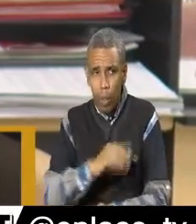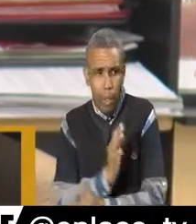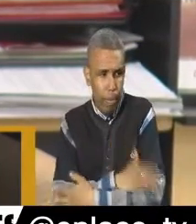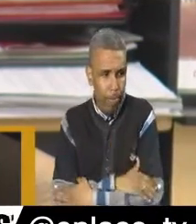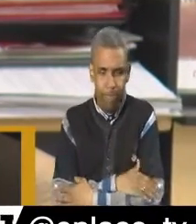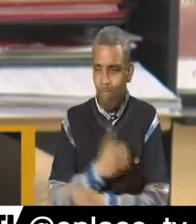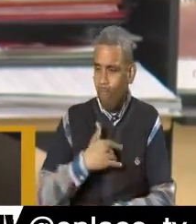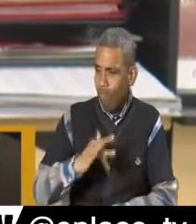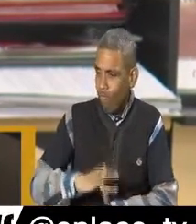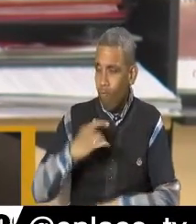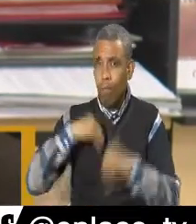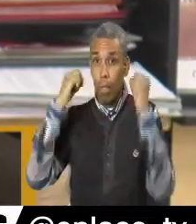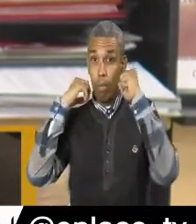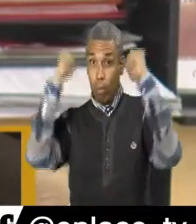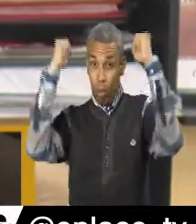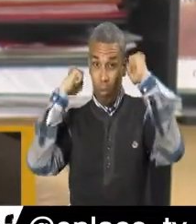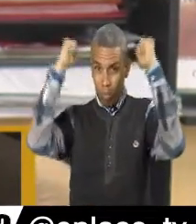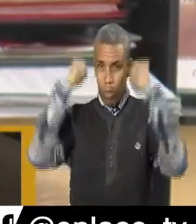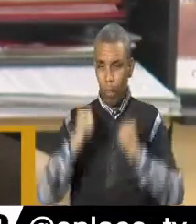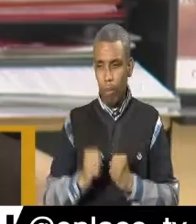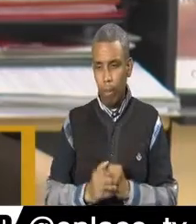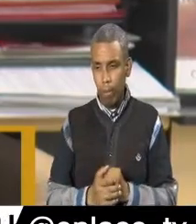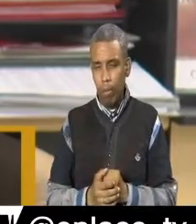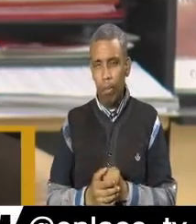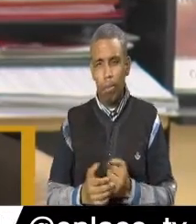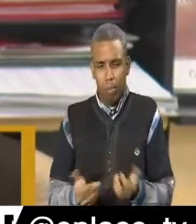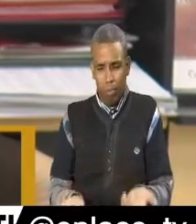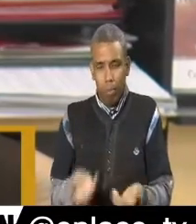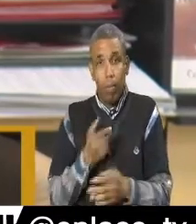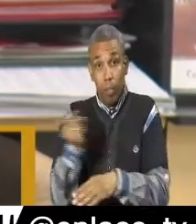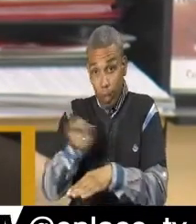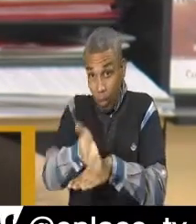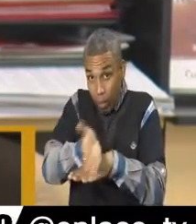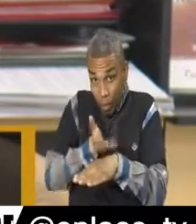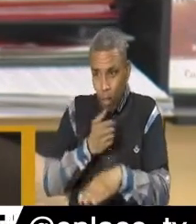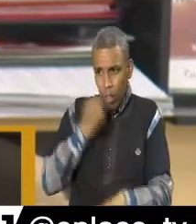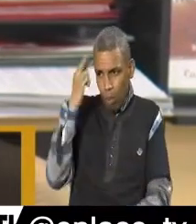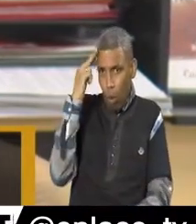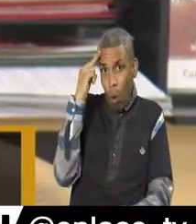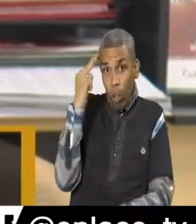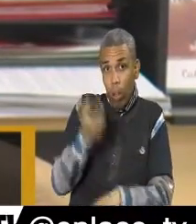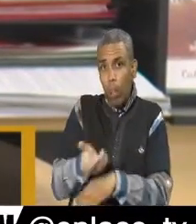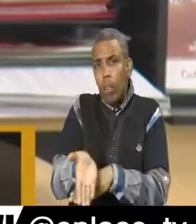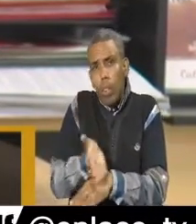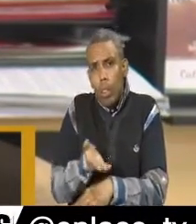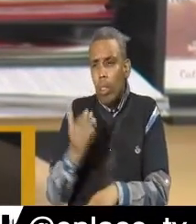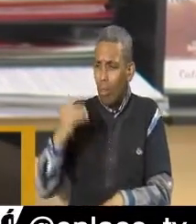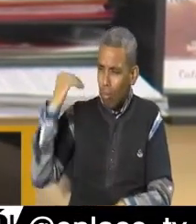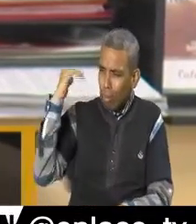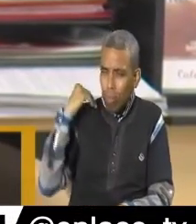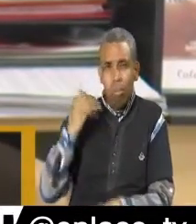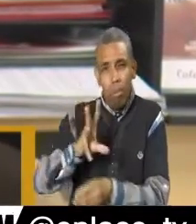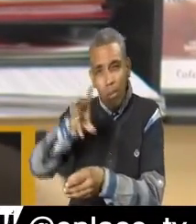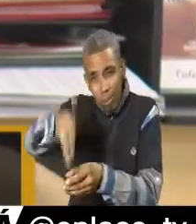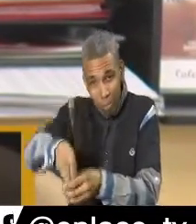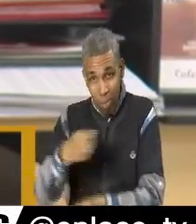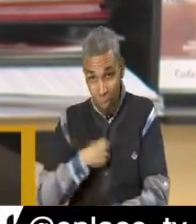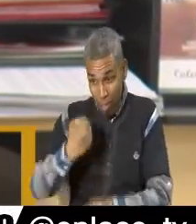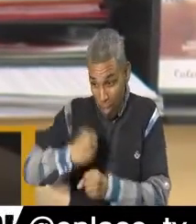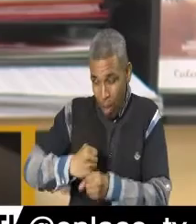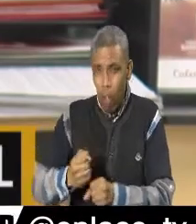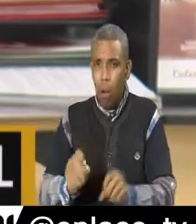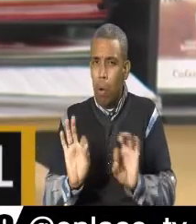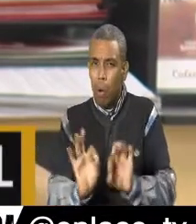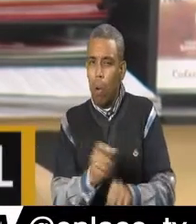que llegar a acciones por la fuerza para reclamar lo que es justo, lo que les deben. Es que ellos también están sacrificando, los proveedores nuestros